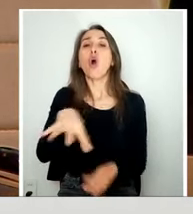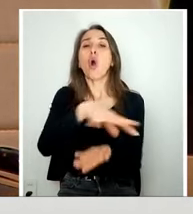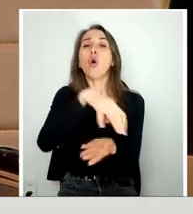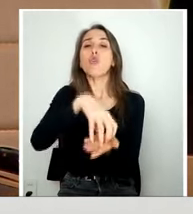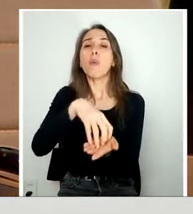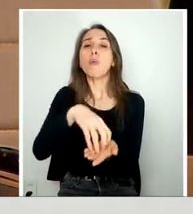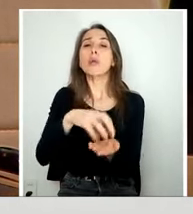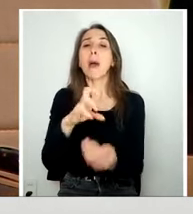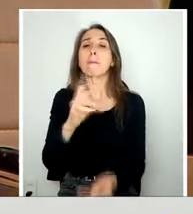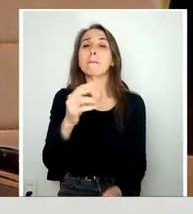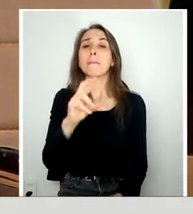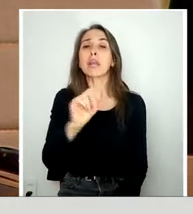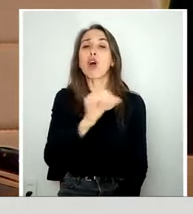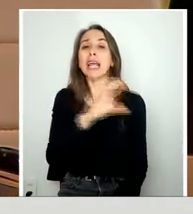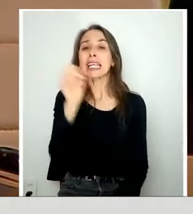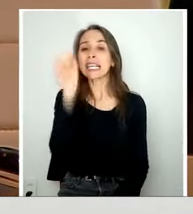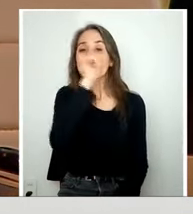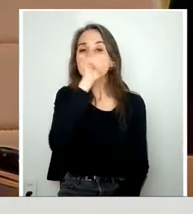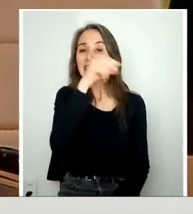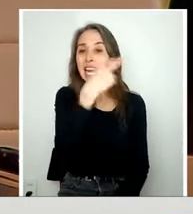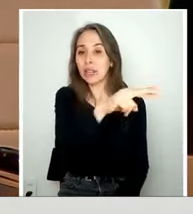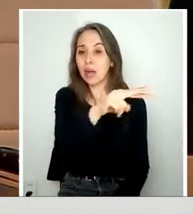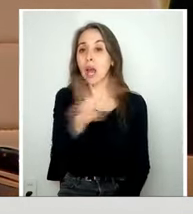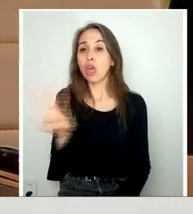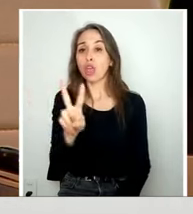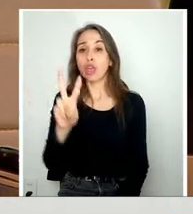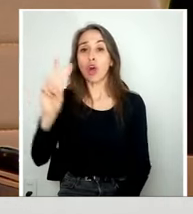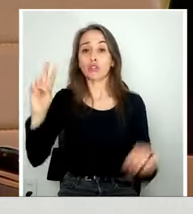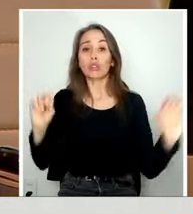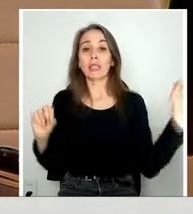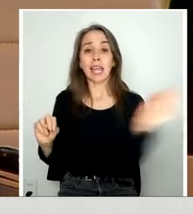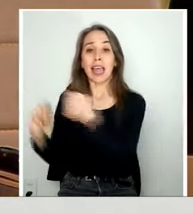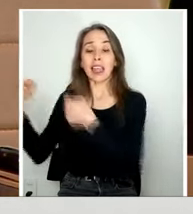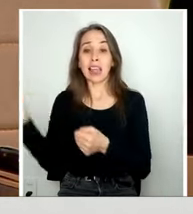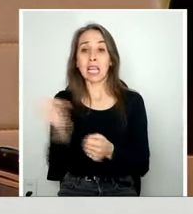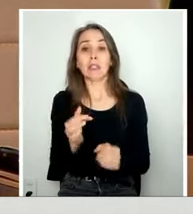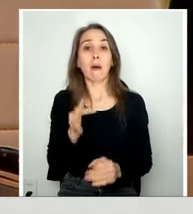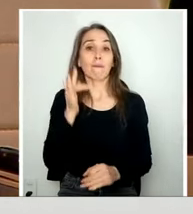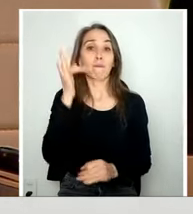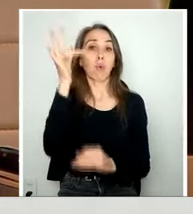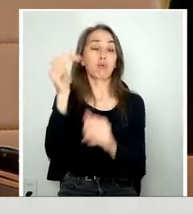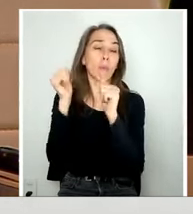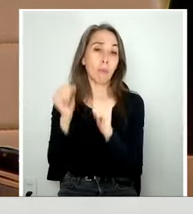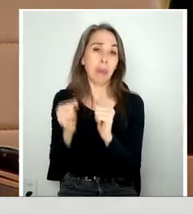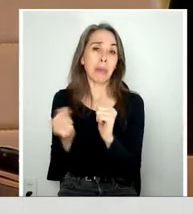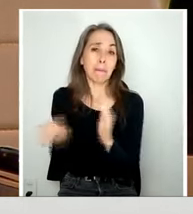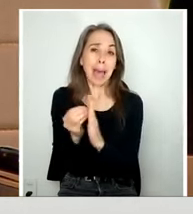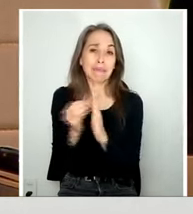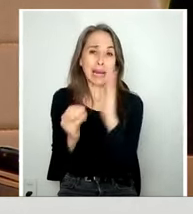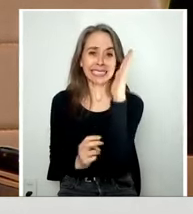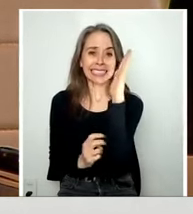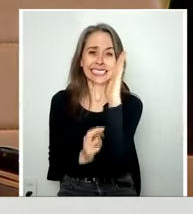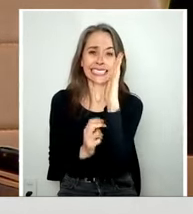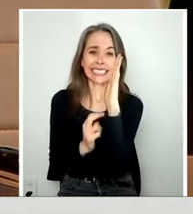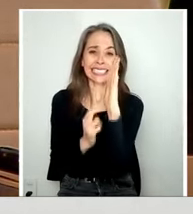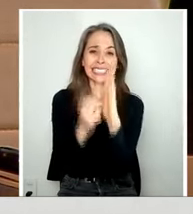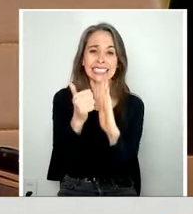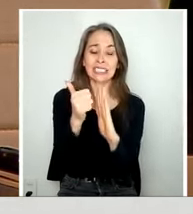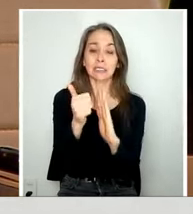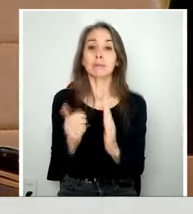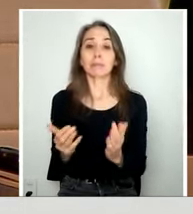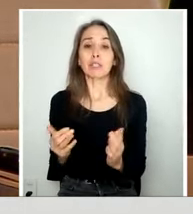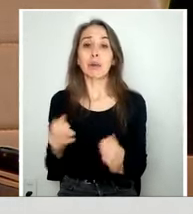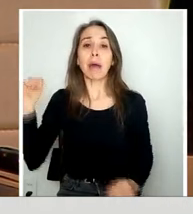tenistas que tienen una proyección infinita pero que para el desarrollo de esta disciplina